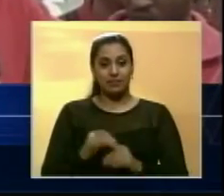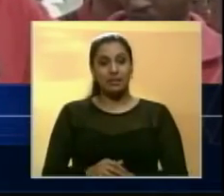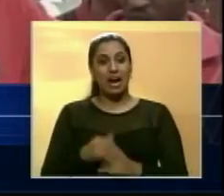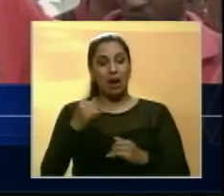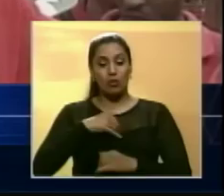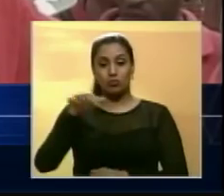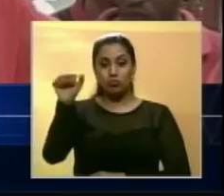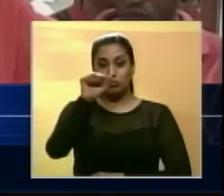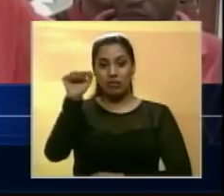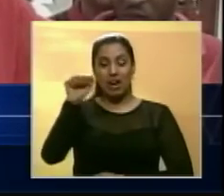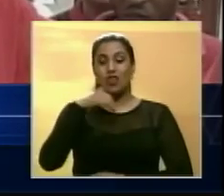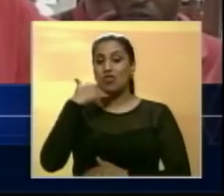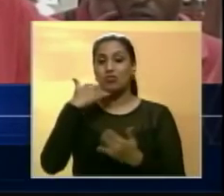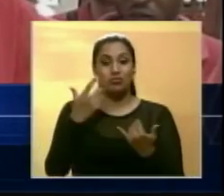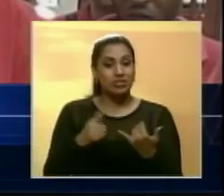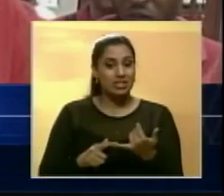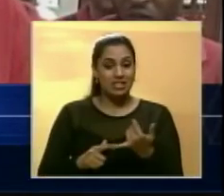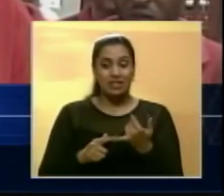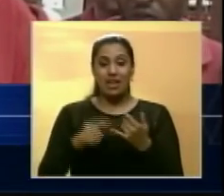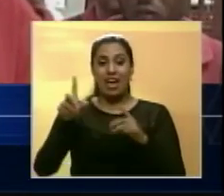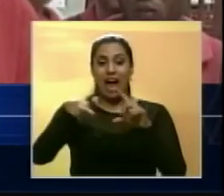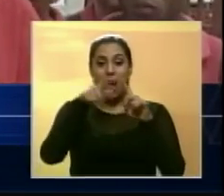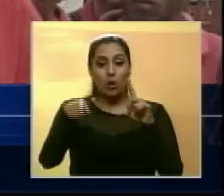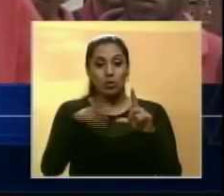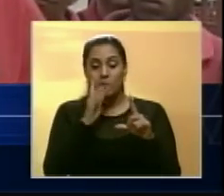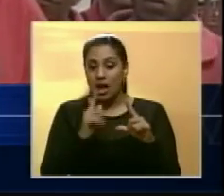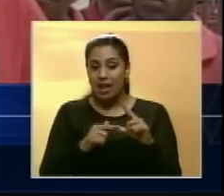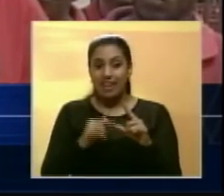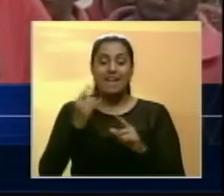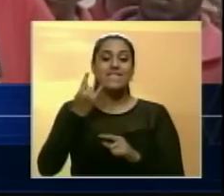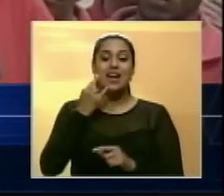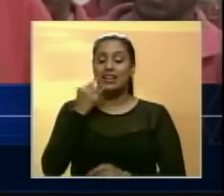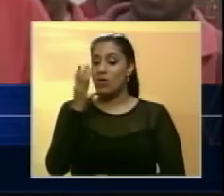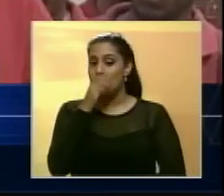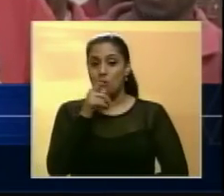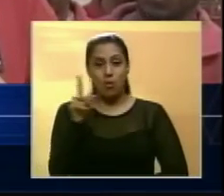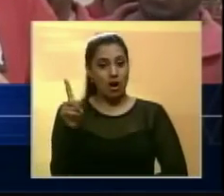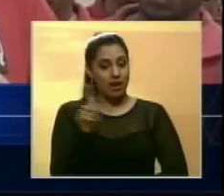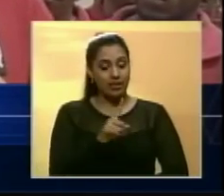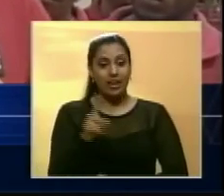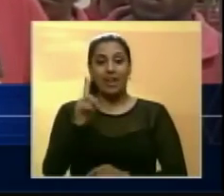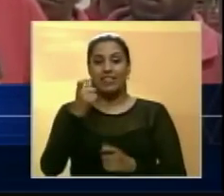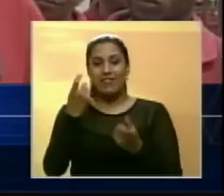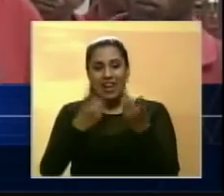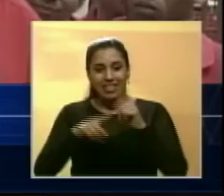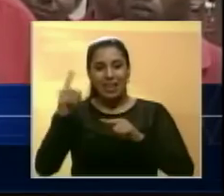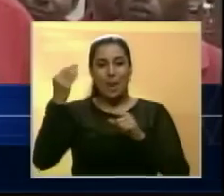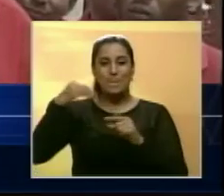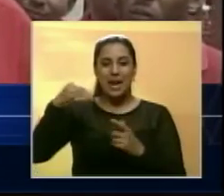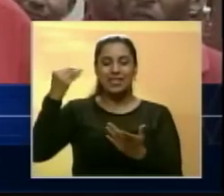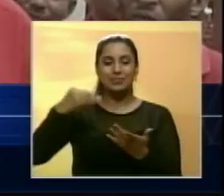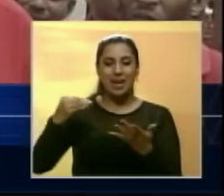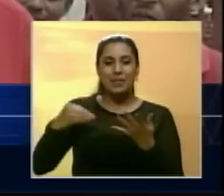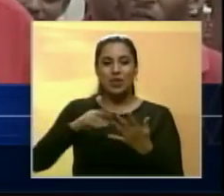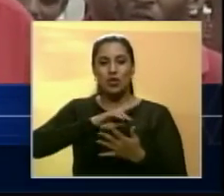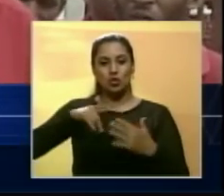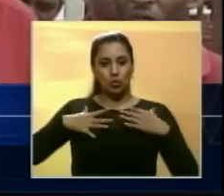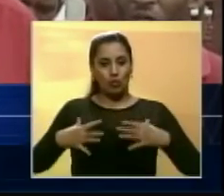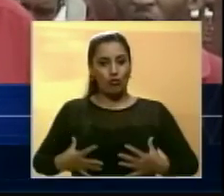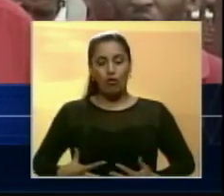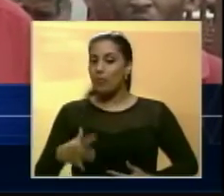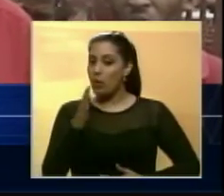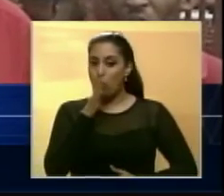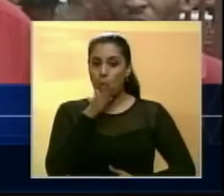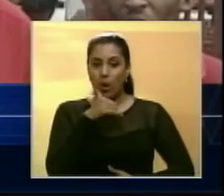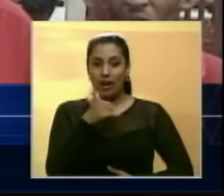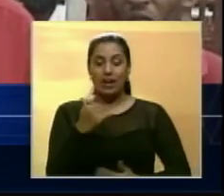unidades de nosotros no sirven, nos falta caucho, nos falta batería, nos faltan las dotaciones de nosotros, nuestros uniformes.